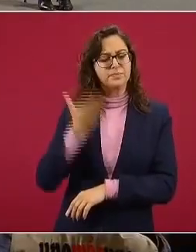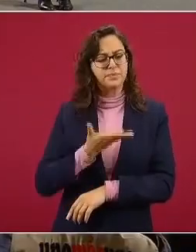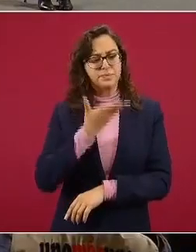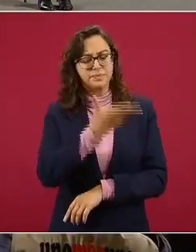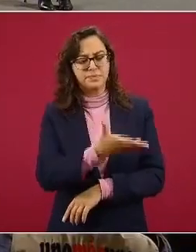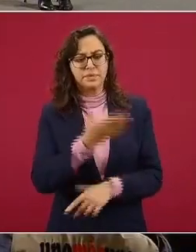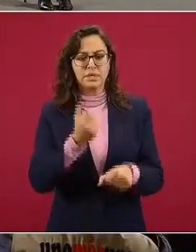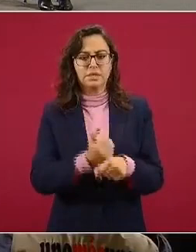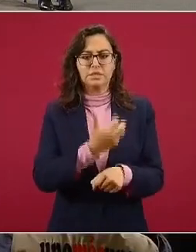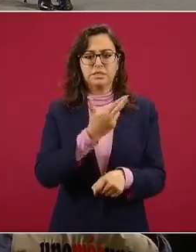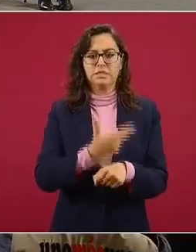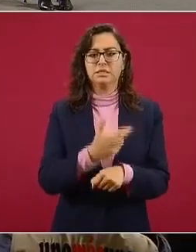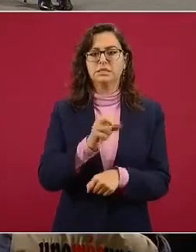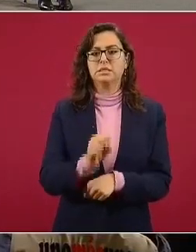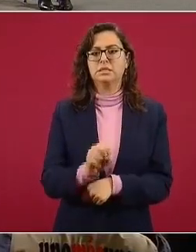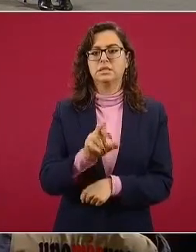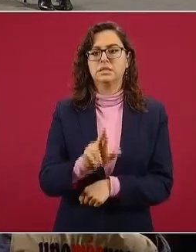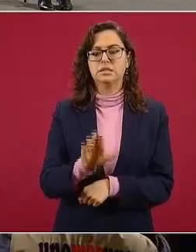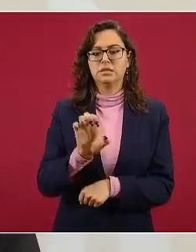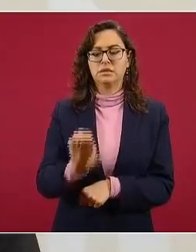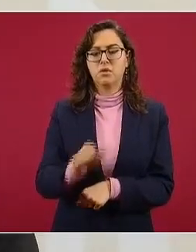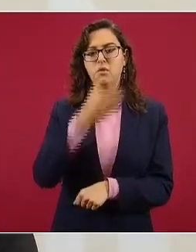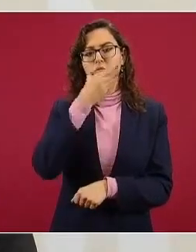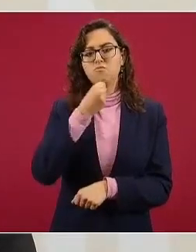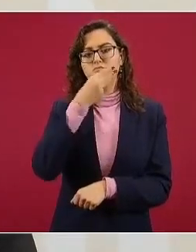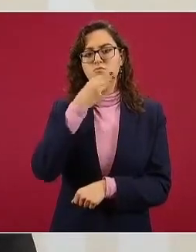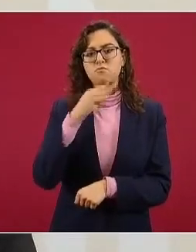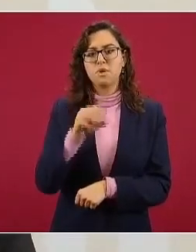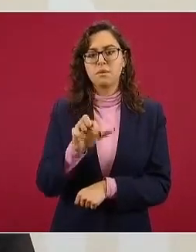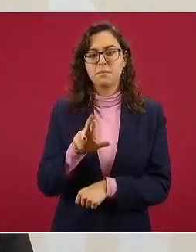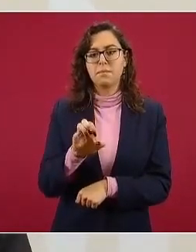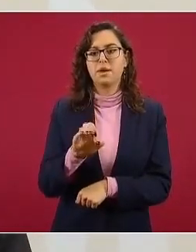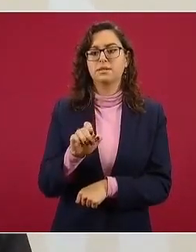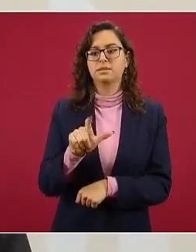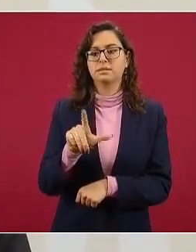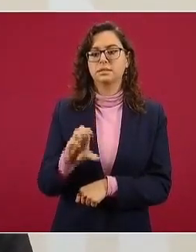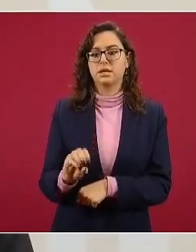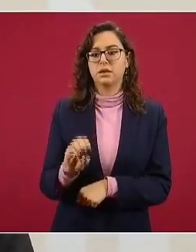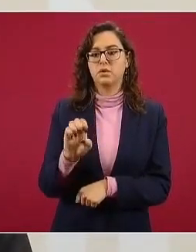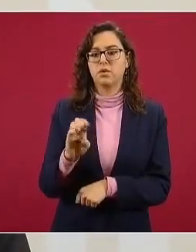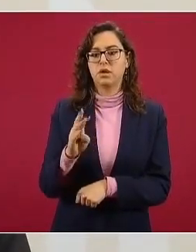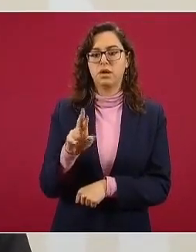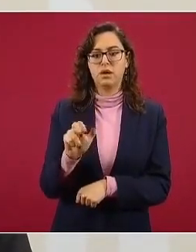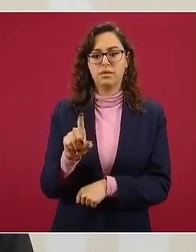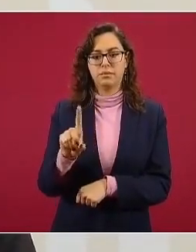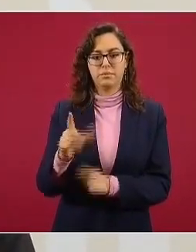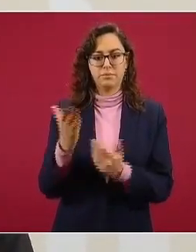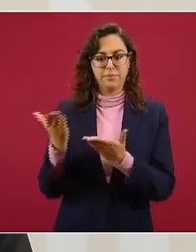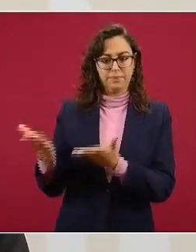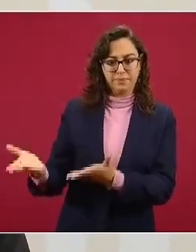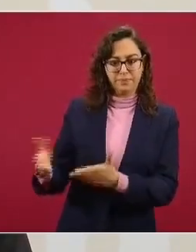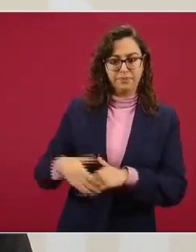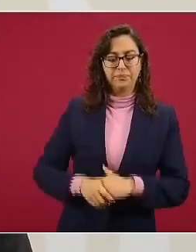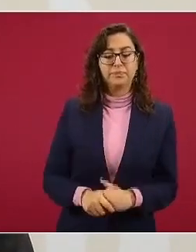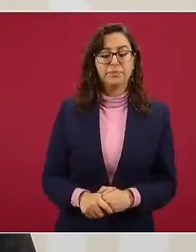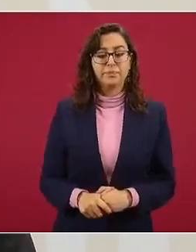secretario de Relaciones Exteriores, Marcelo Ebrard, y él va a